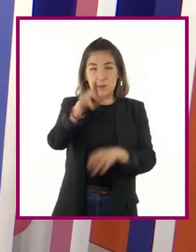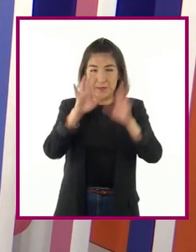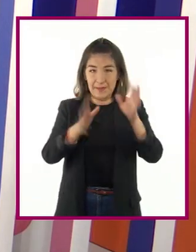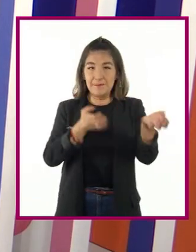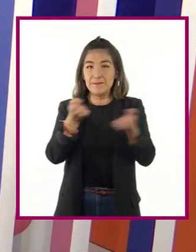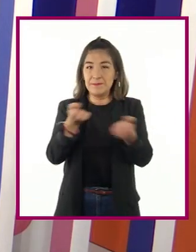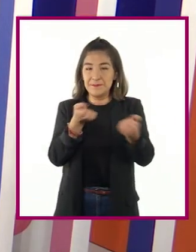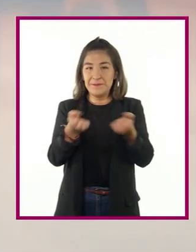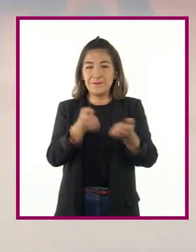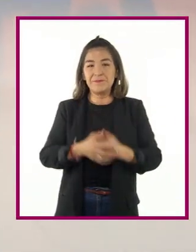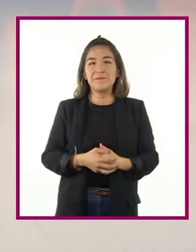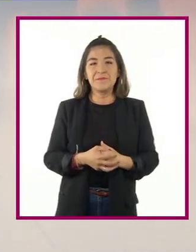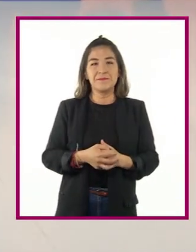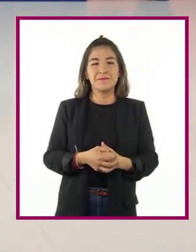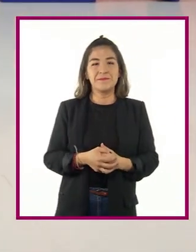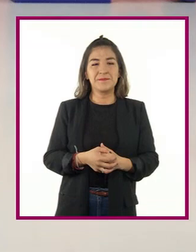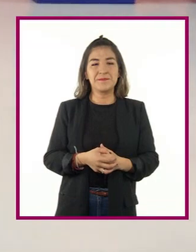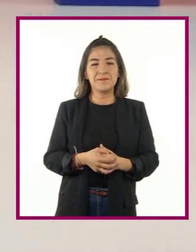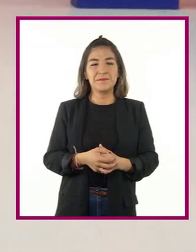ejercicio?